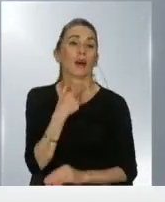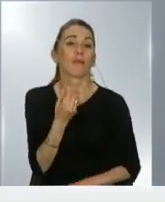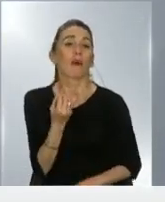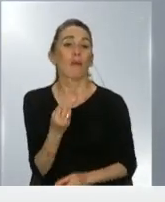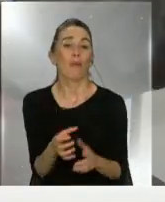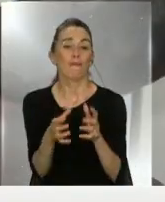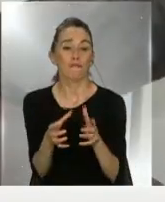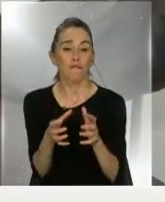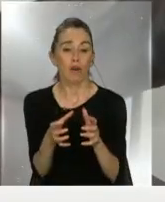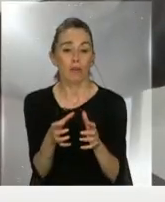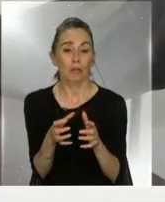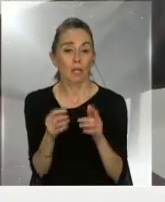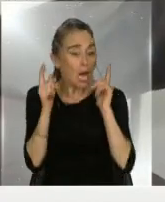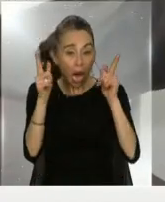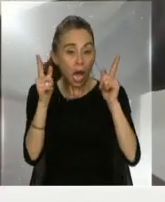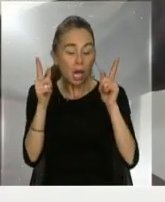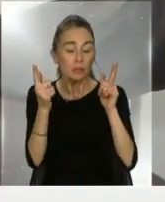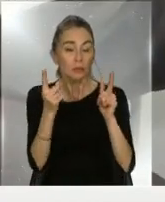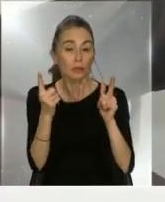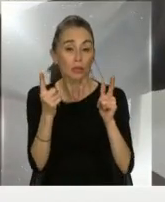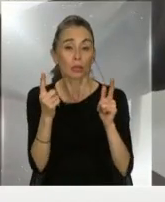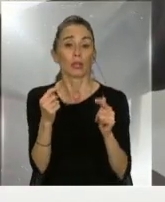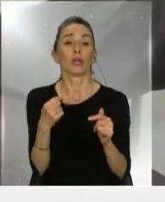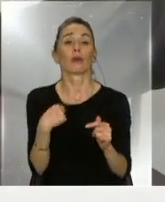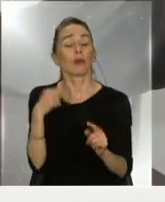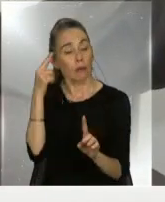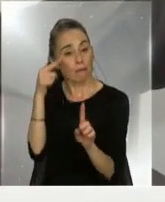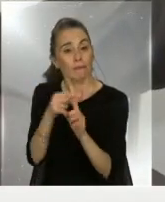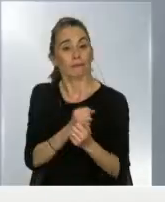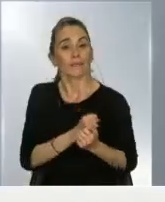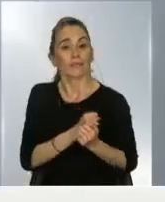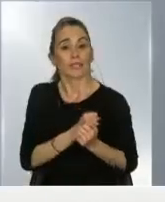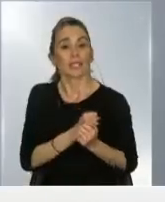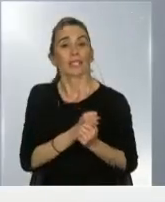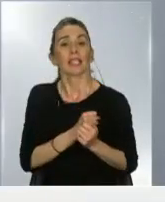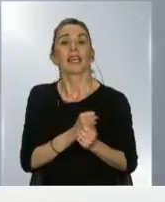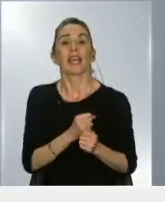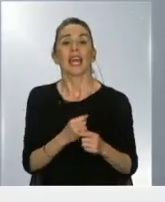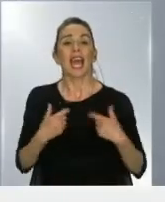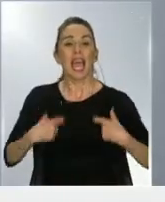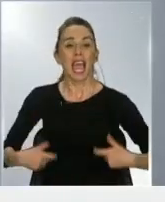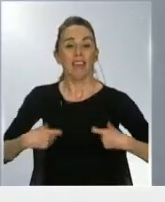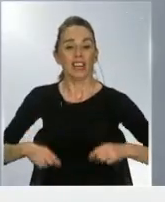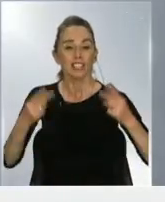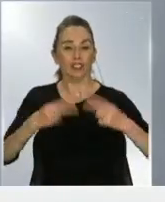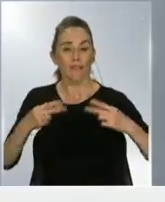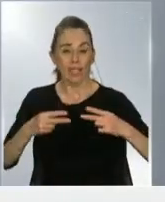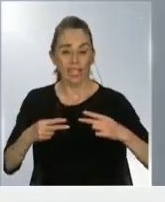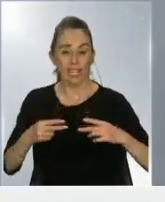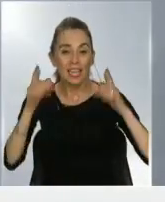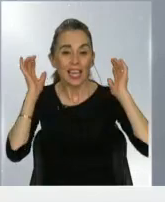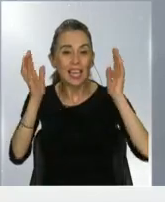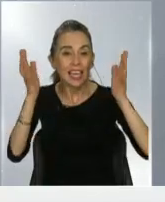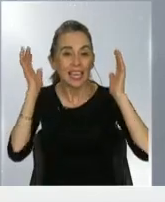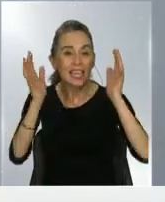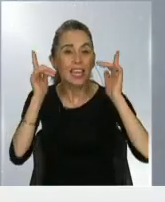encanta el fútbol y soy fanático del Everton de Viña del Mar.